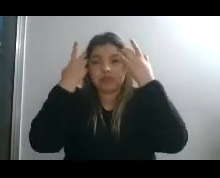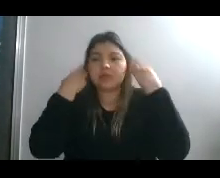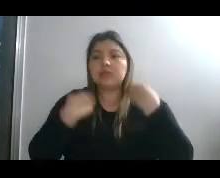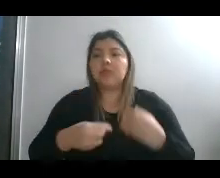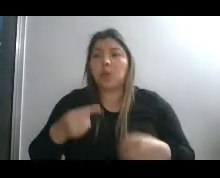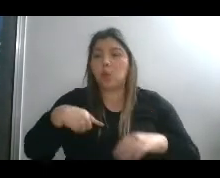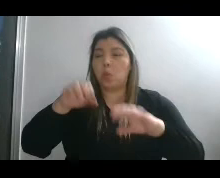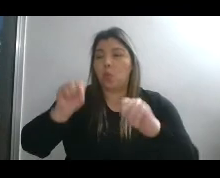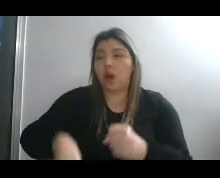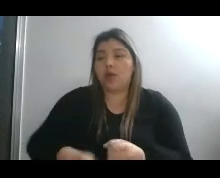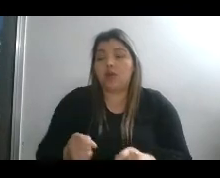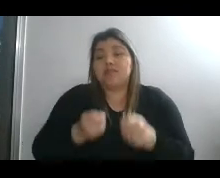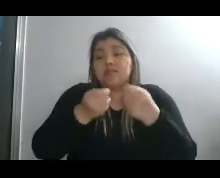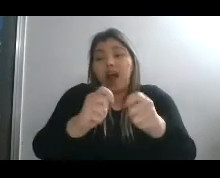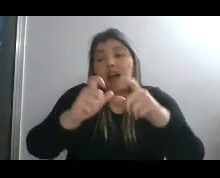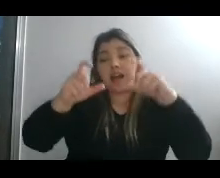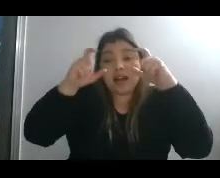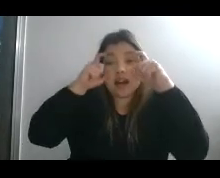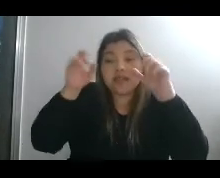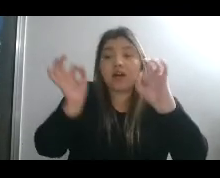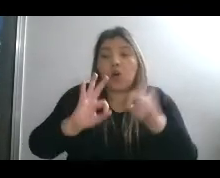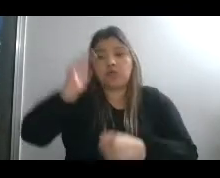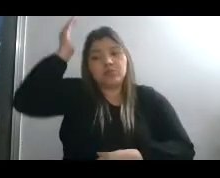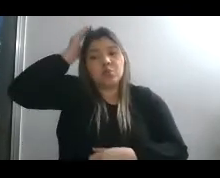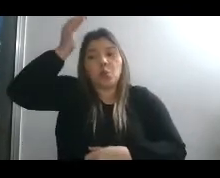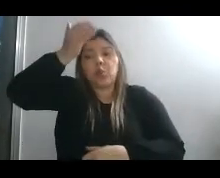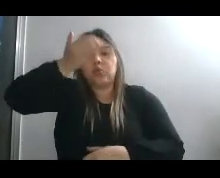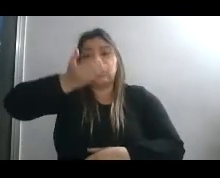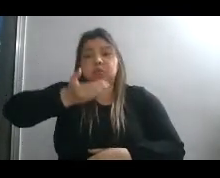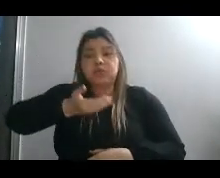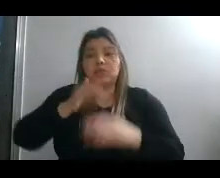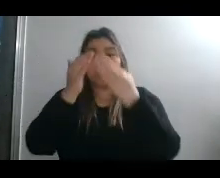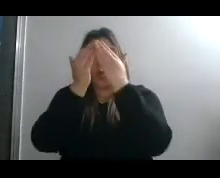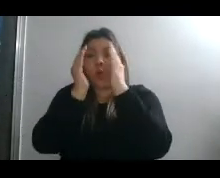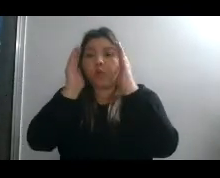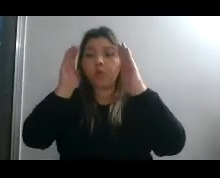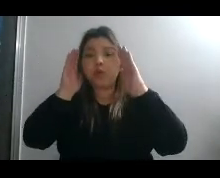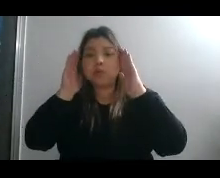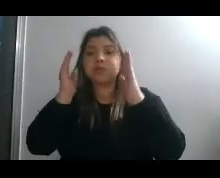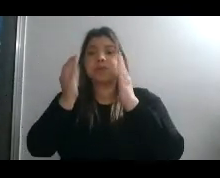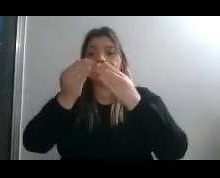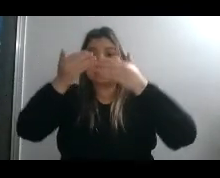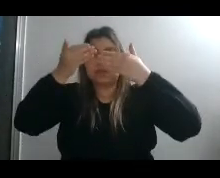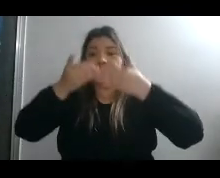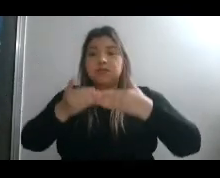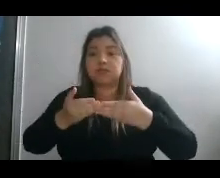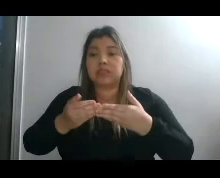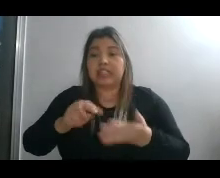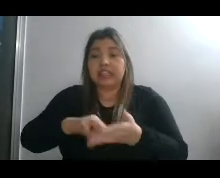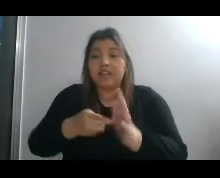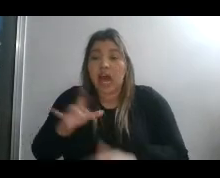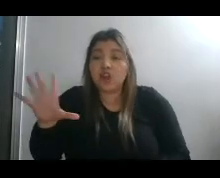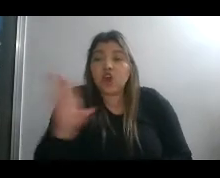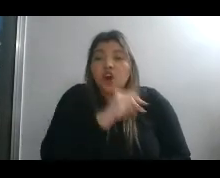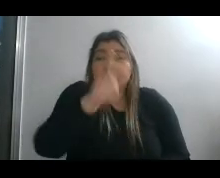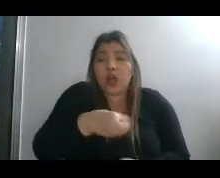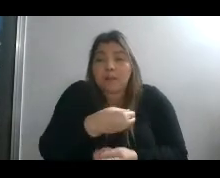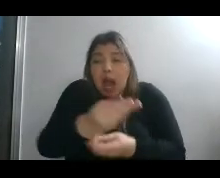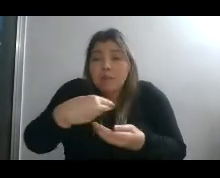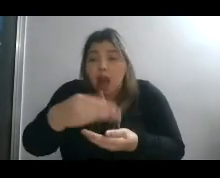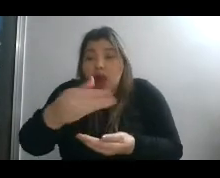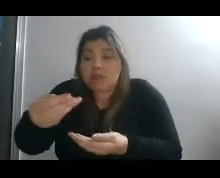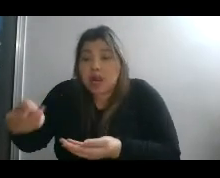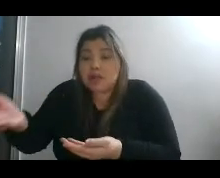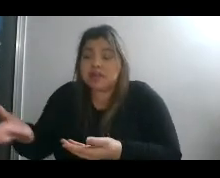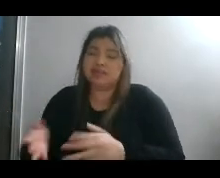de gafas de seguridad. ¿Qué podría hacer? Porque seguramente no voy a tener todos los insumos para darle caretas a todo el mundo. Prioricemos